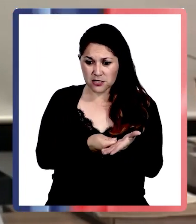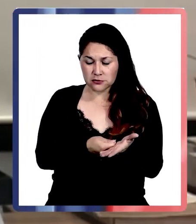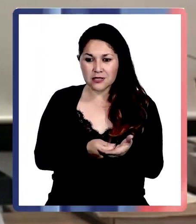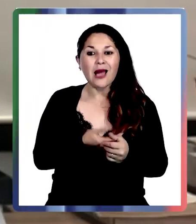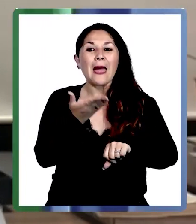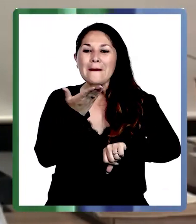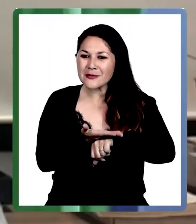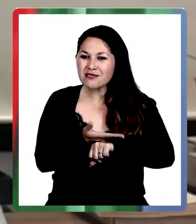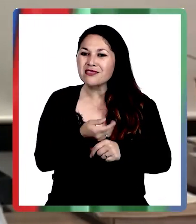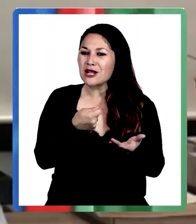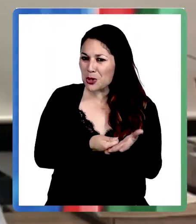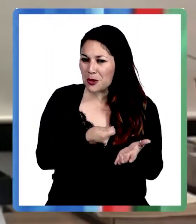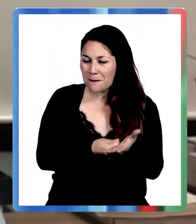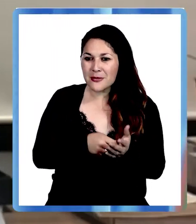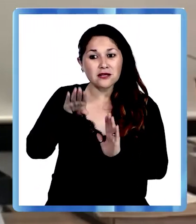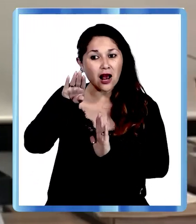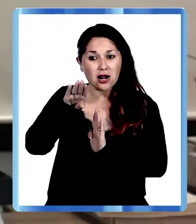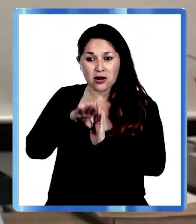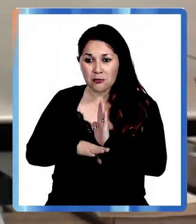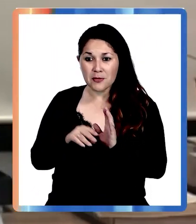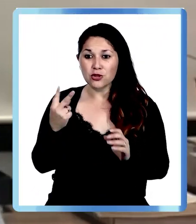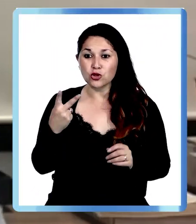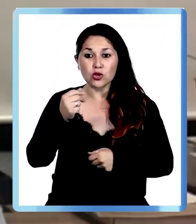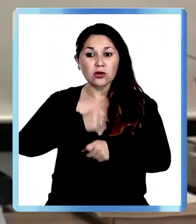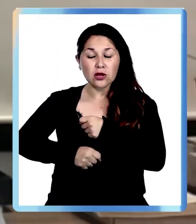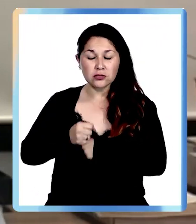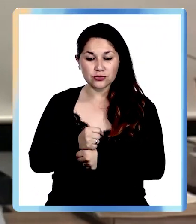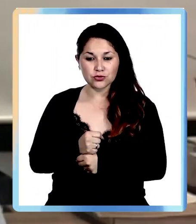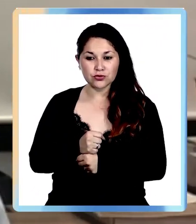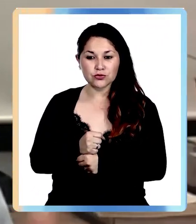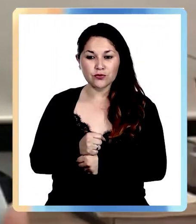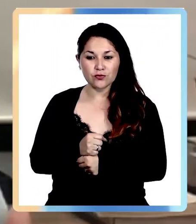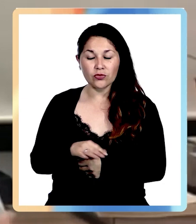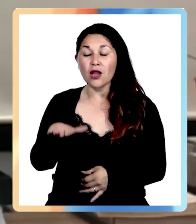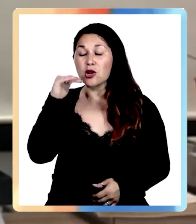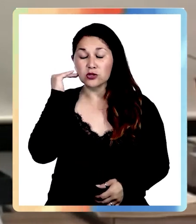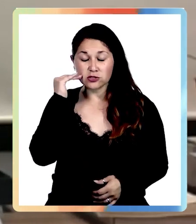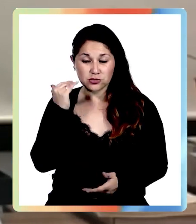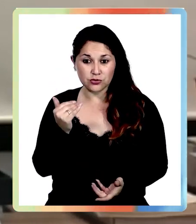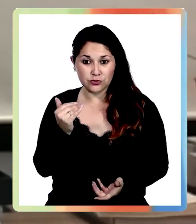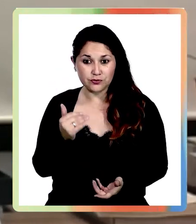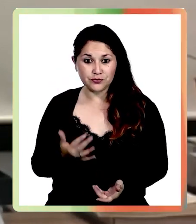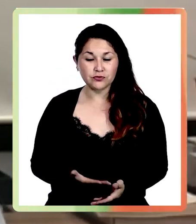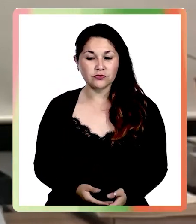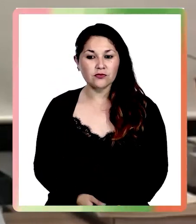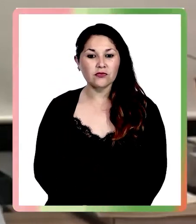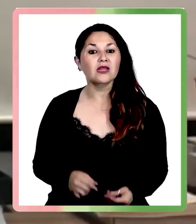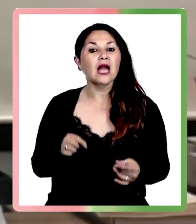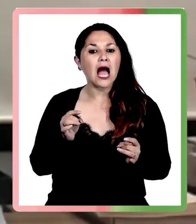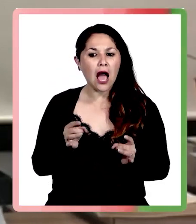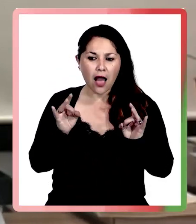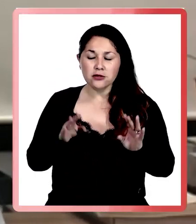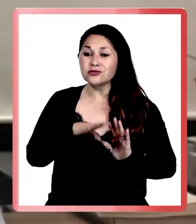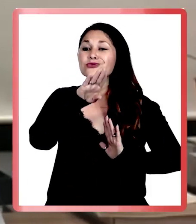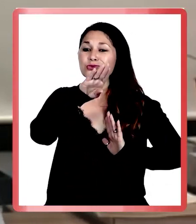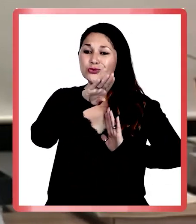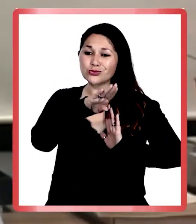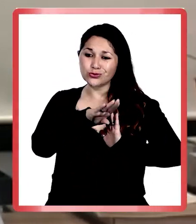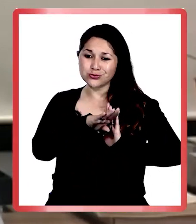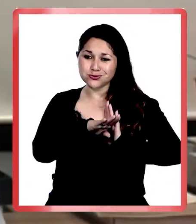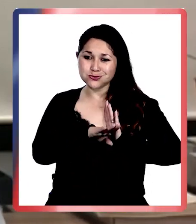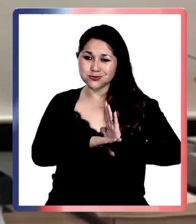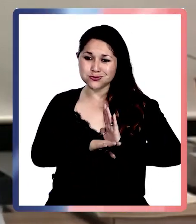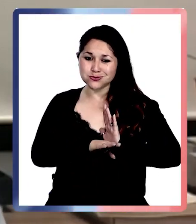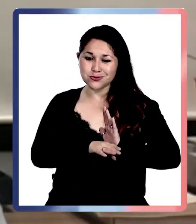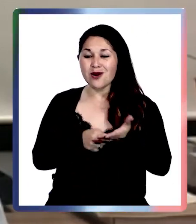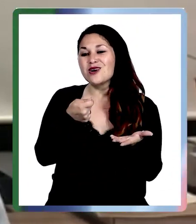haber cobro por los niños menores de 2 años, y eso también obviamente disminuye los